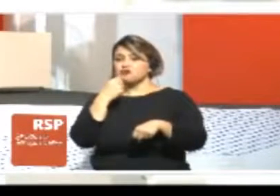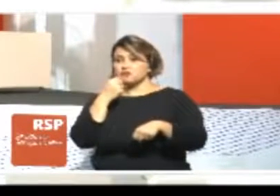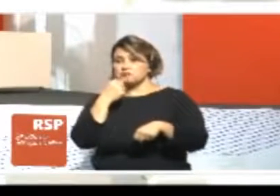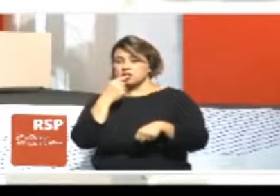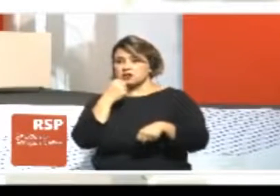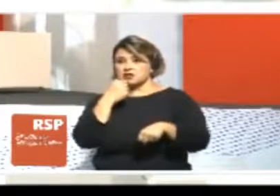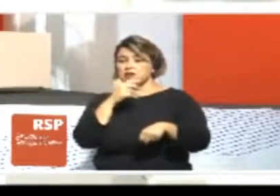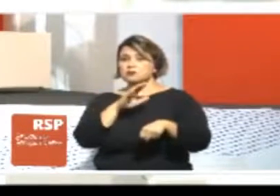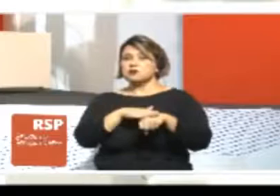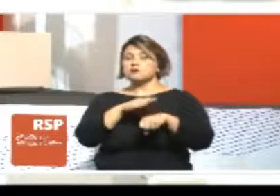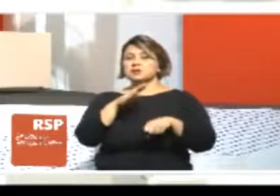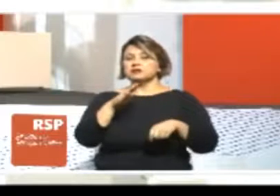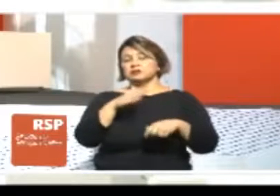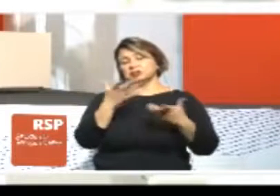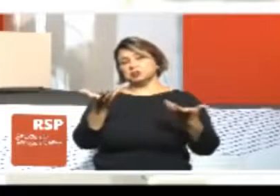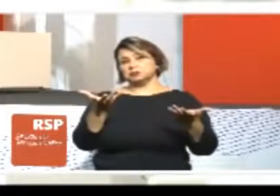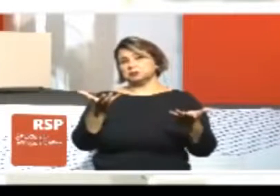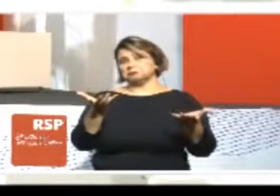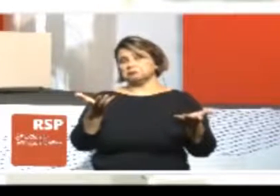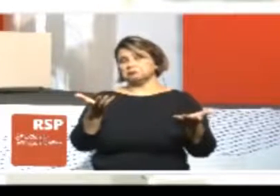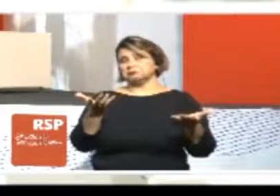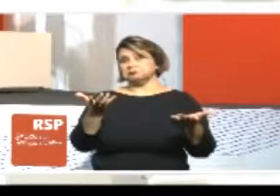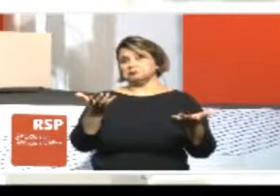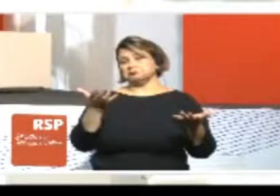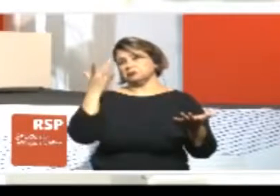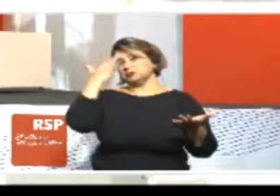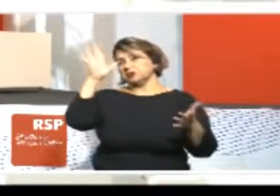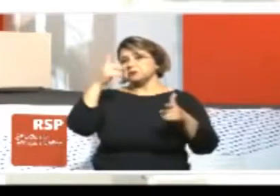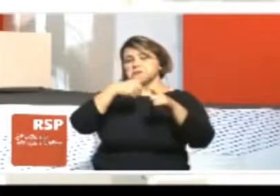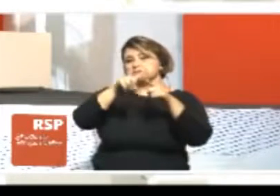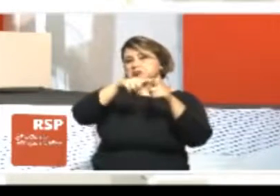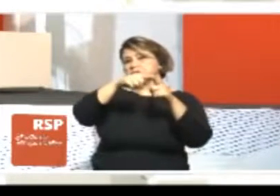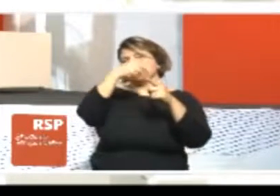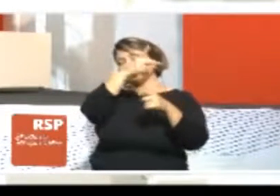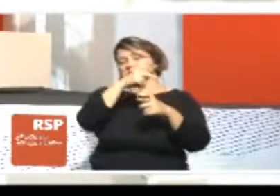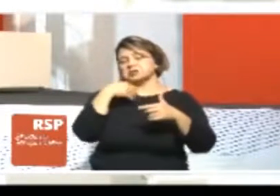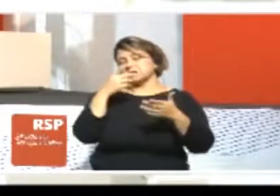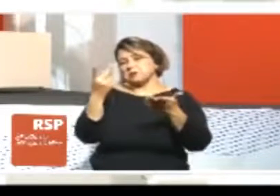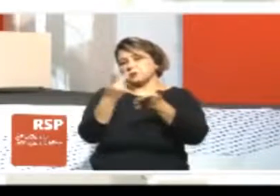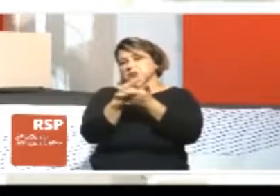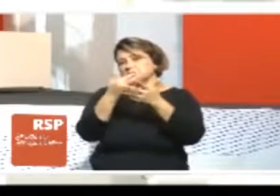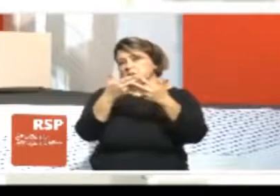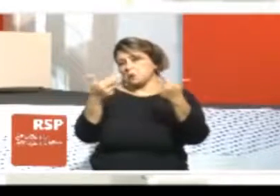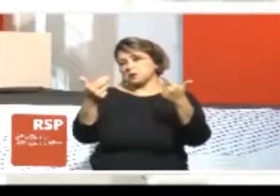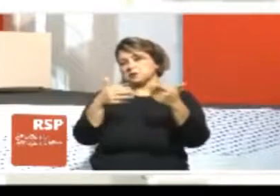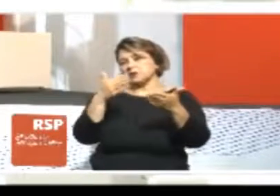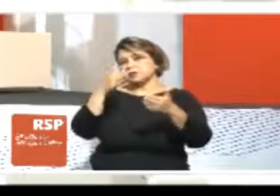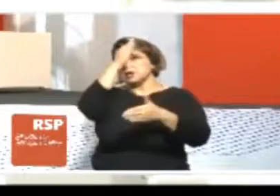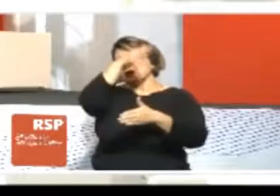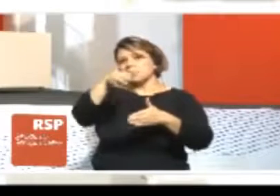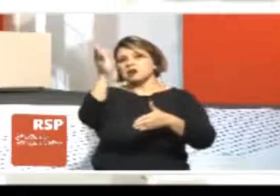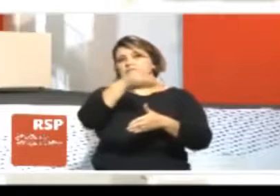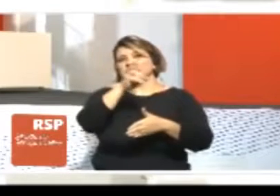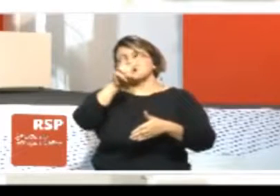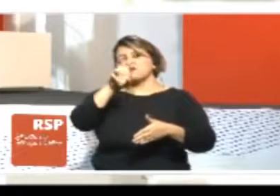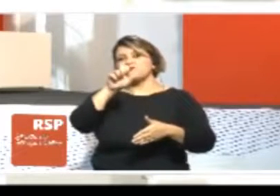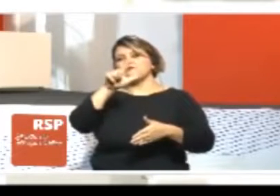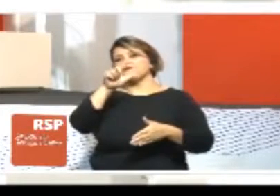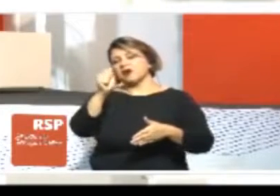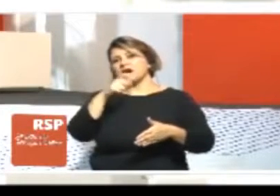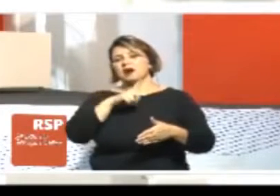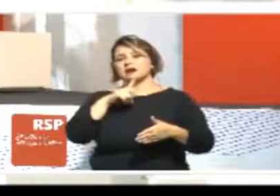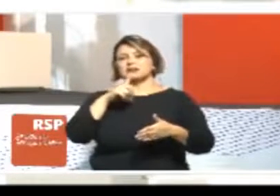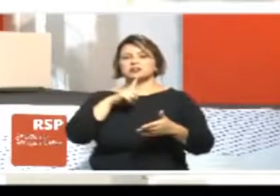o Y motivo se canceló ese trabajo, pudo ser porque ya no había presupuesto o algo. Y lo que está en